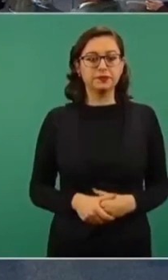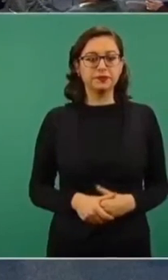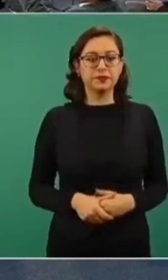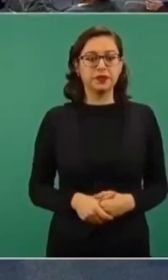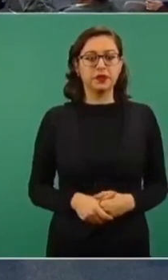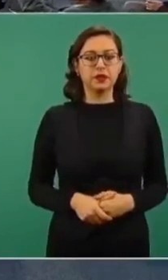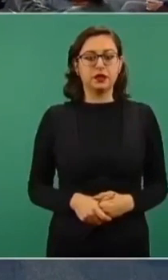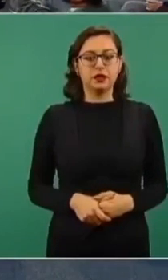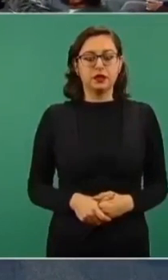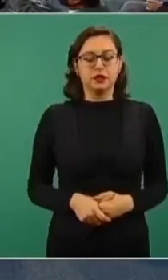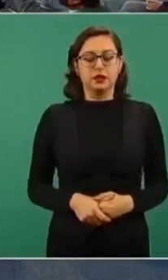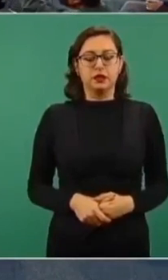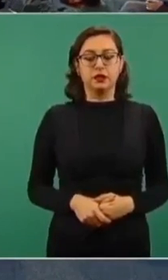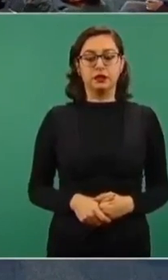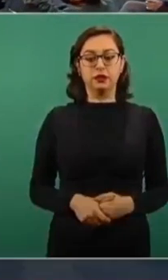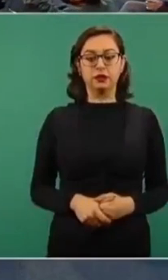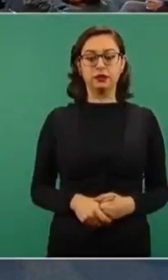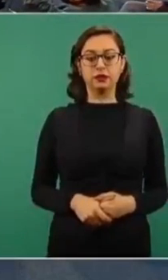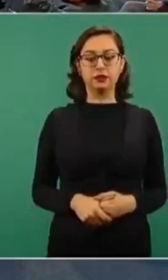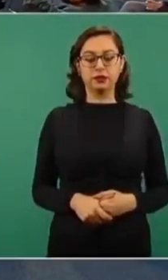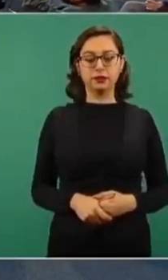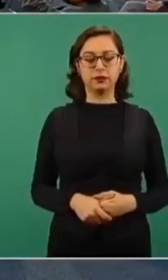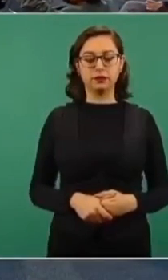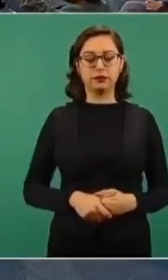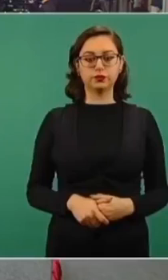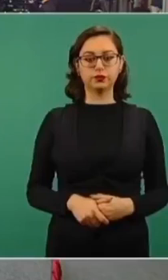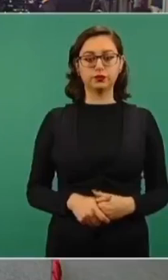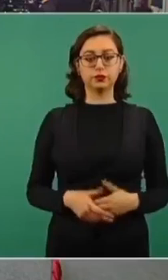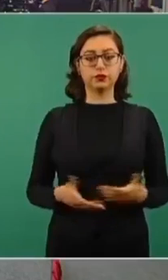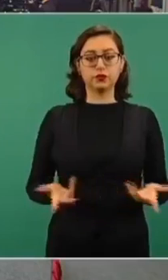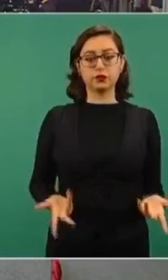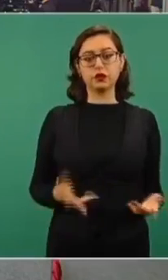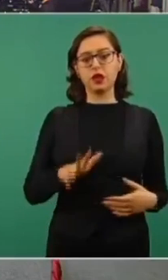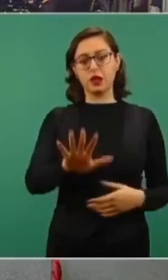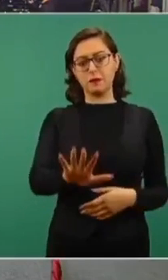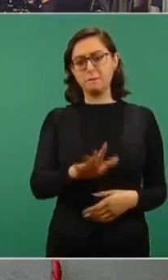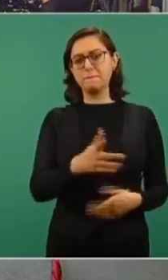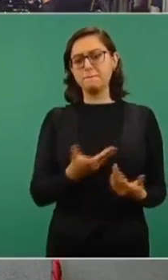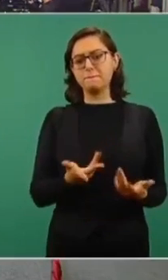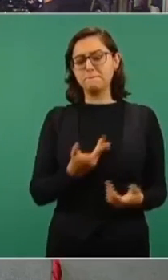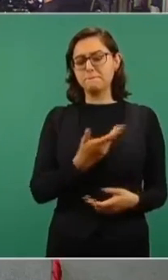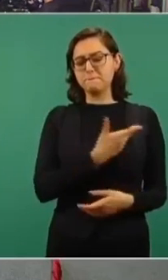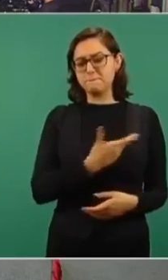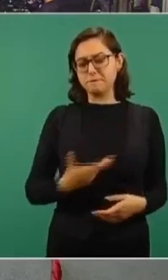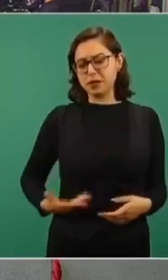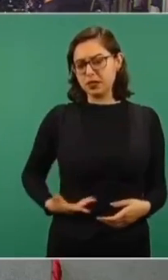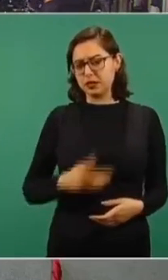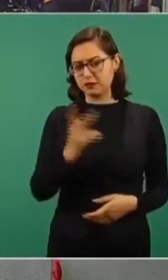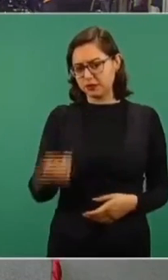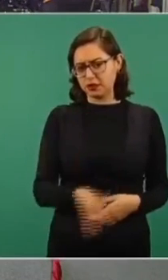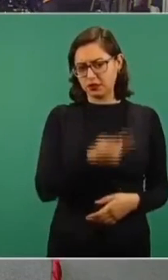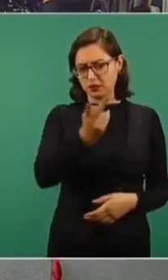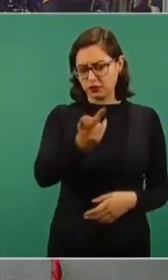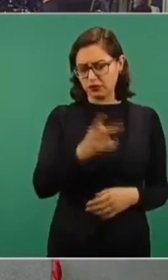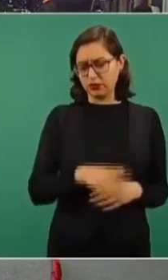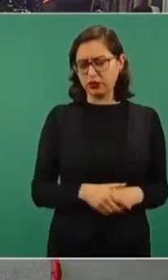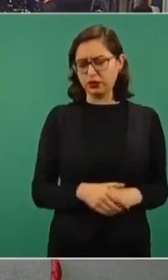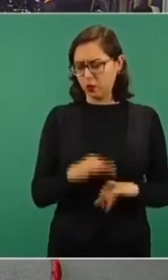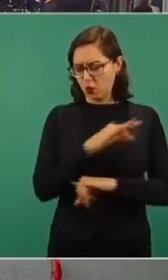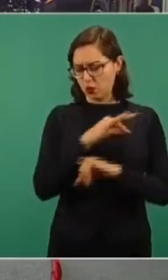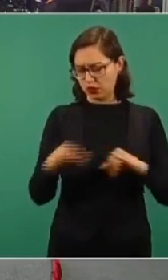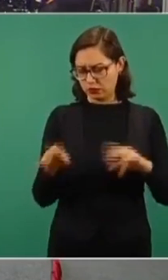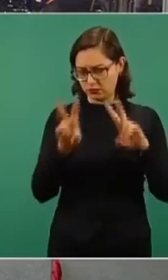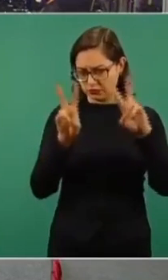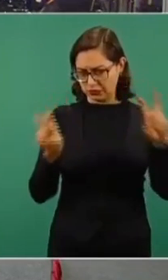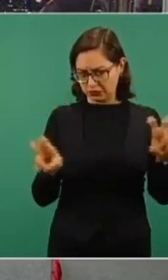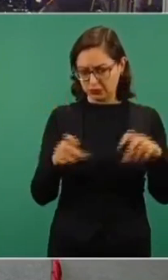Bueno. Presidente, finalmente, ¿ven algún tipo, para complementar este tema, algún tipo de cooperación en